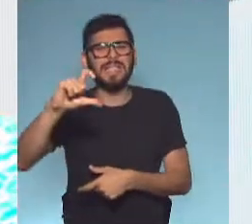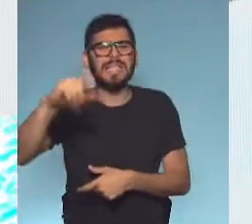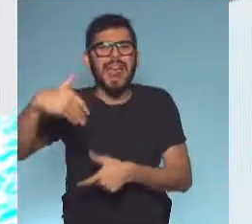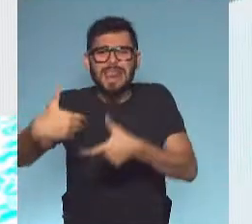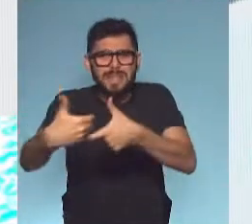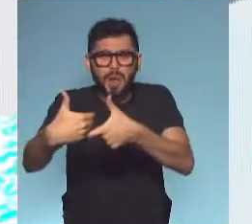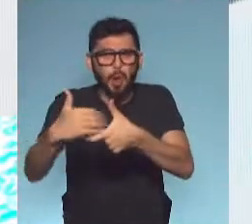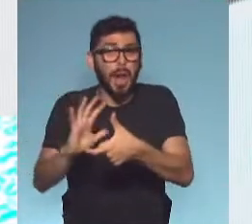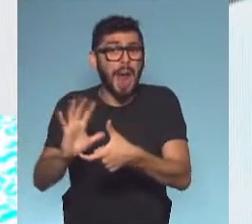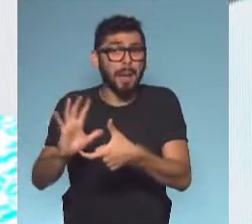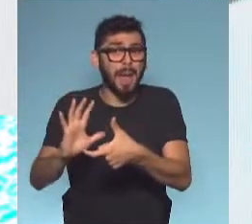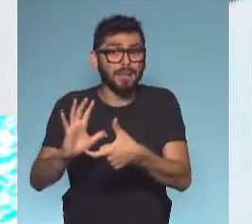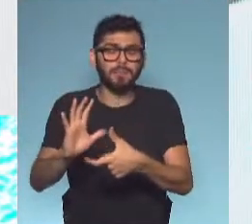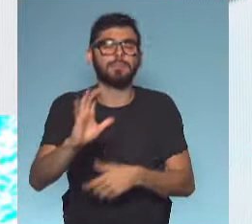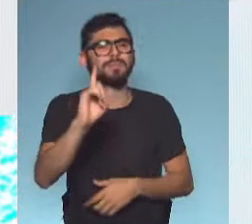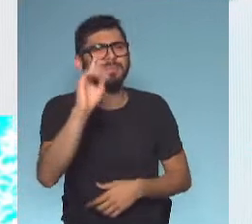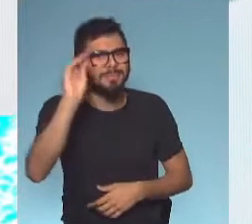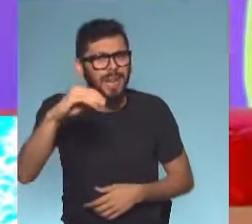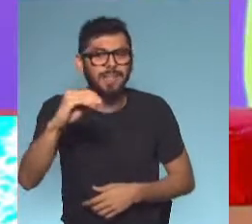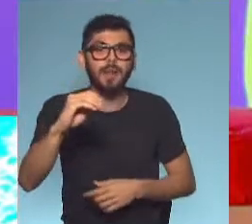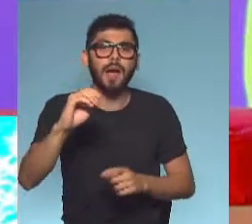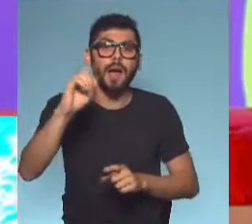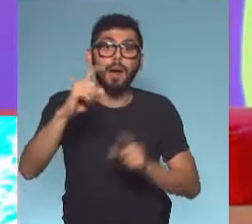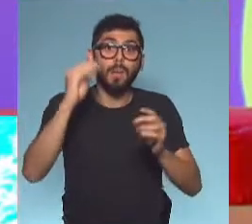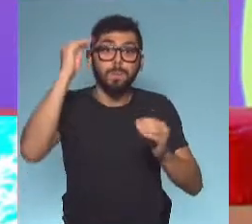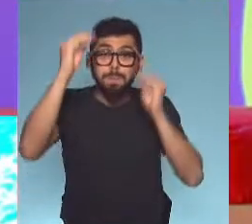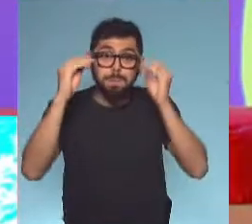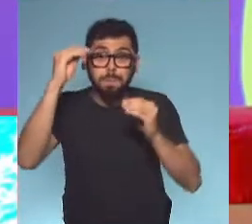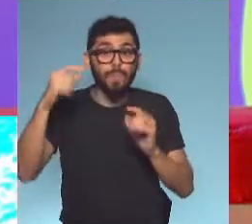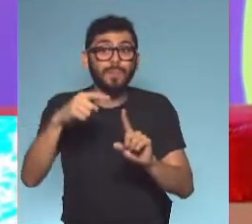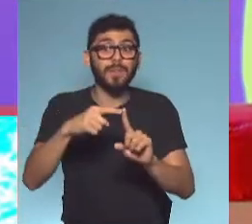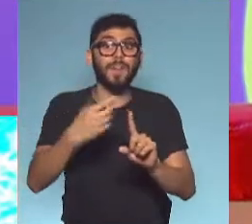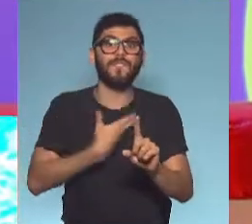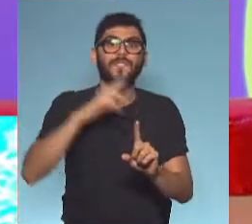además agregar una cosa, si puede ser, que se empiezan a preocupar por lo que dice Francesca, porque